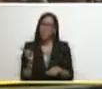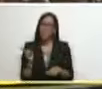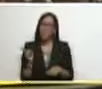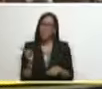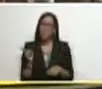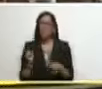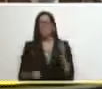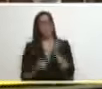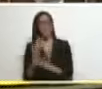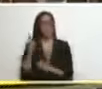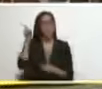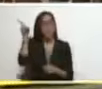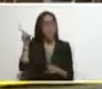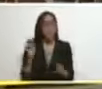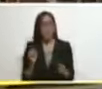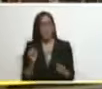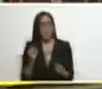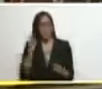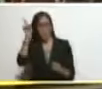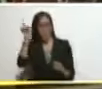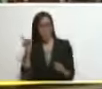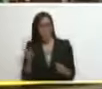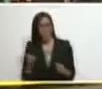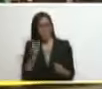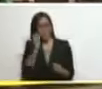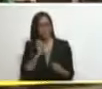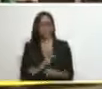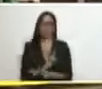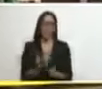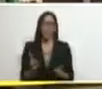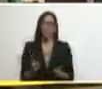fue fundado por él, por ellos? ¿No?